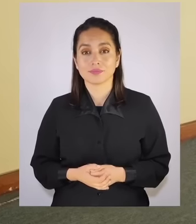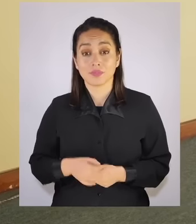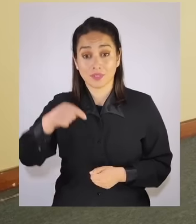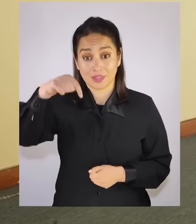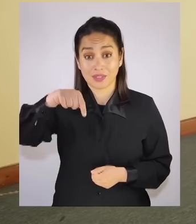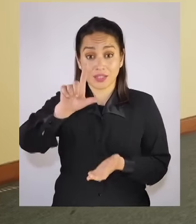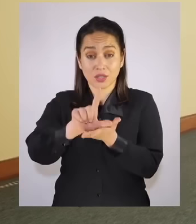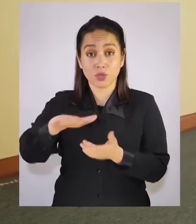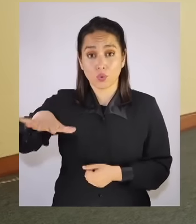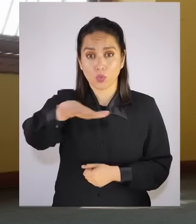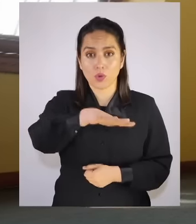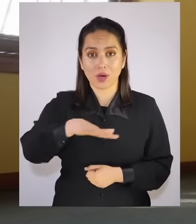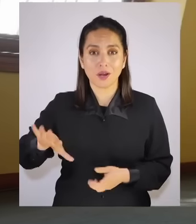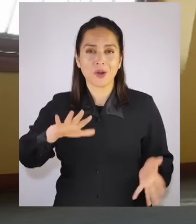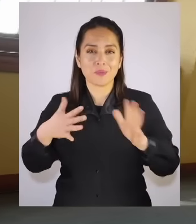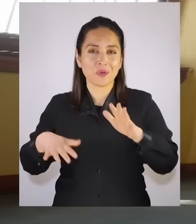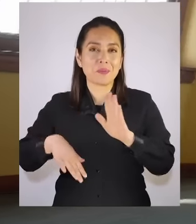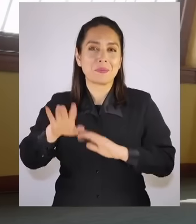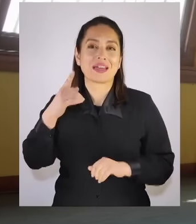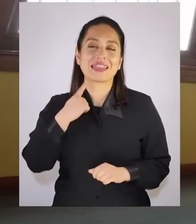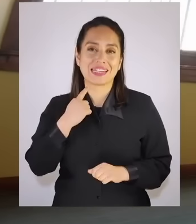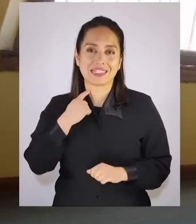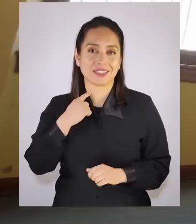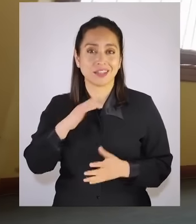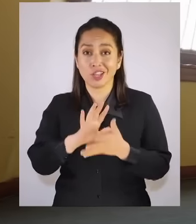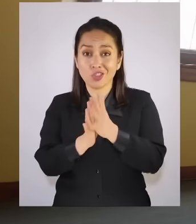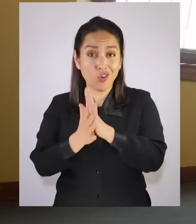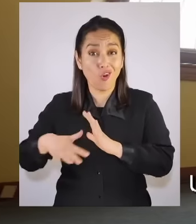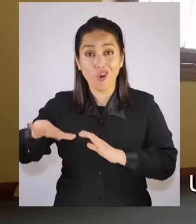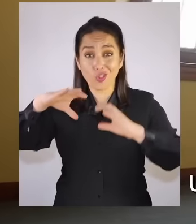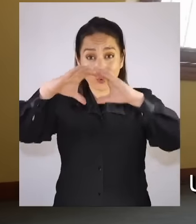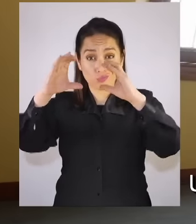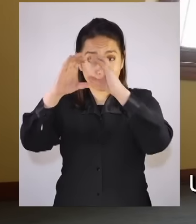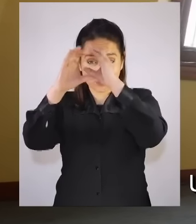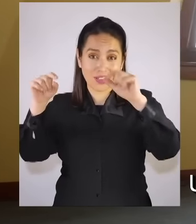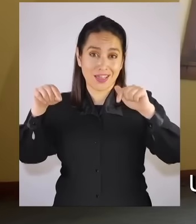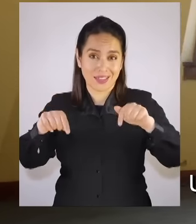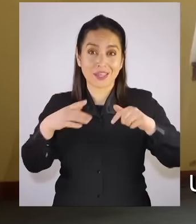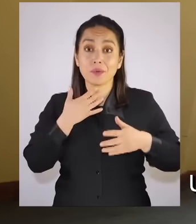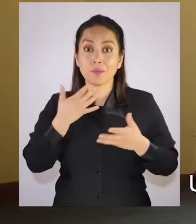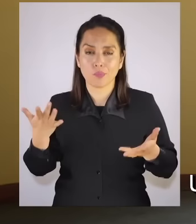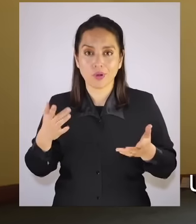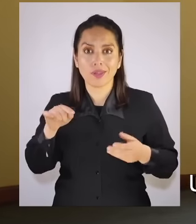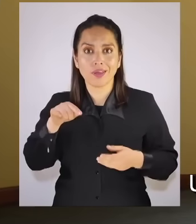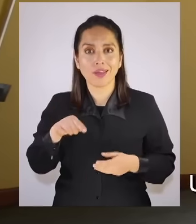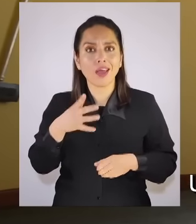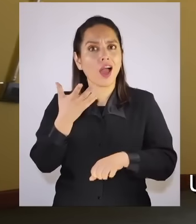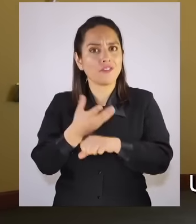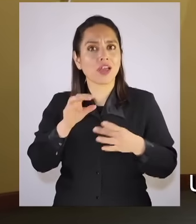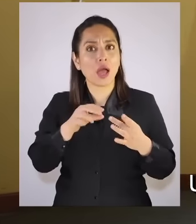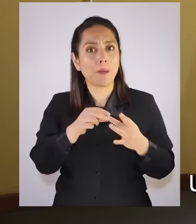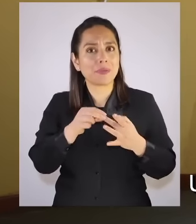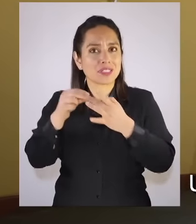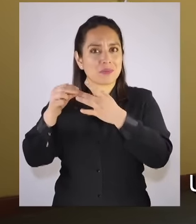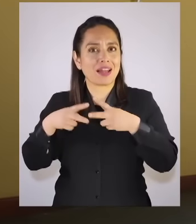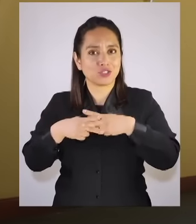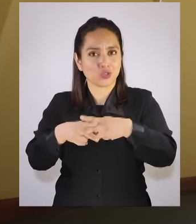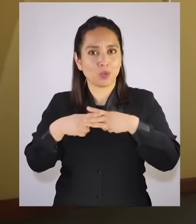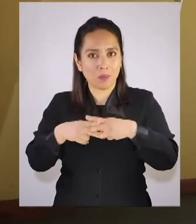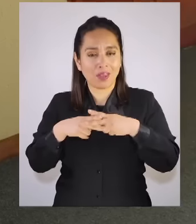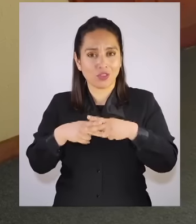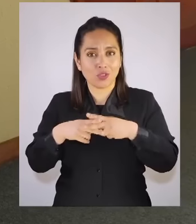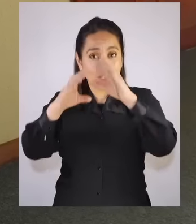Este recinto es probablemente el más interesante del observatorio porque era precisamente donde se ubicaba el instrumento principal, el